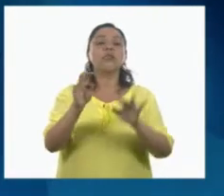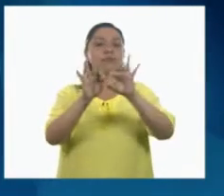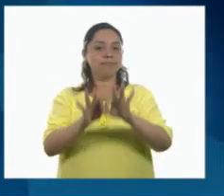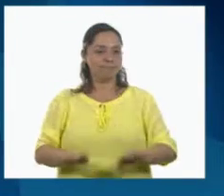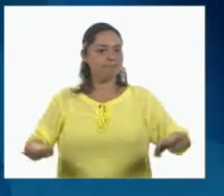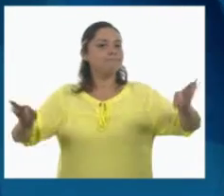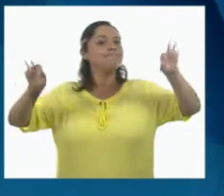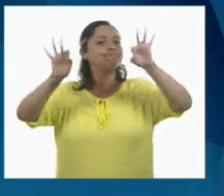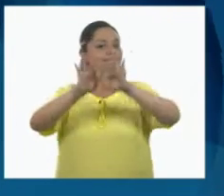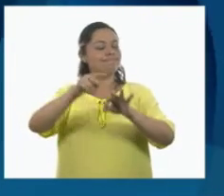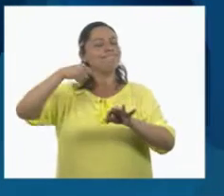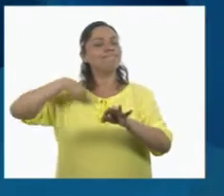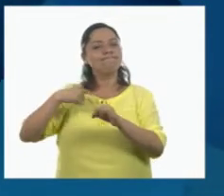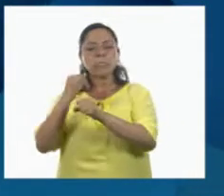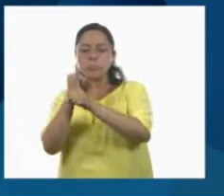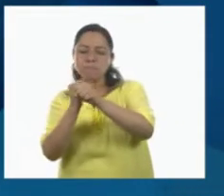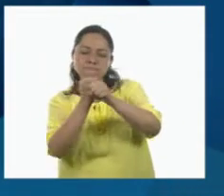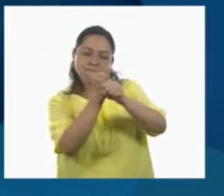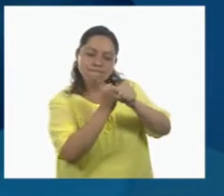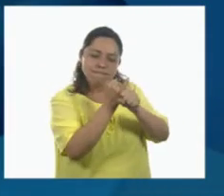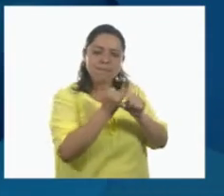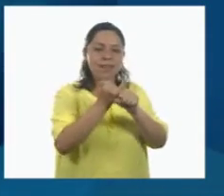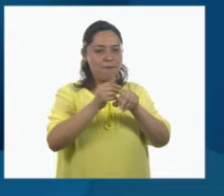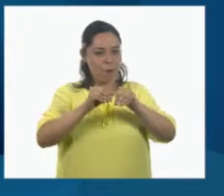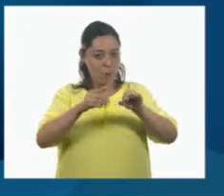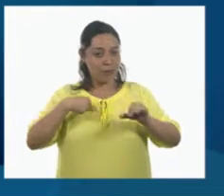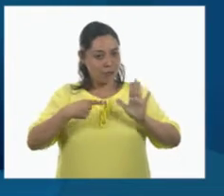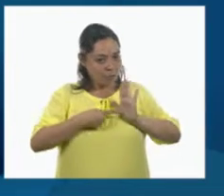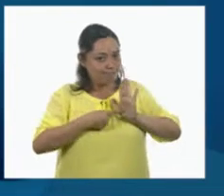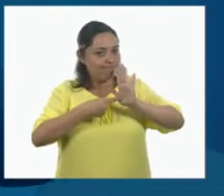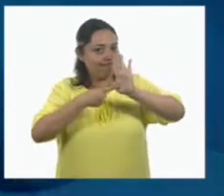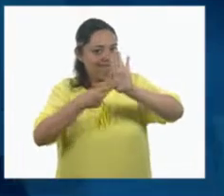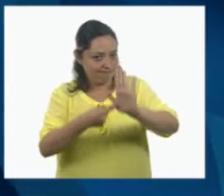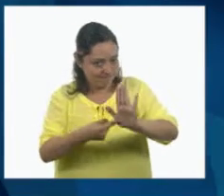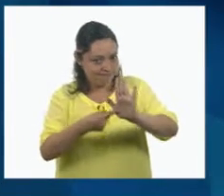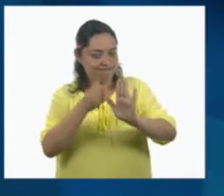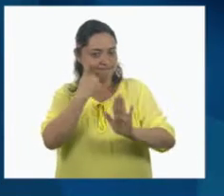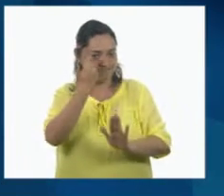eso busqué información que les quiero compartir.